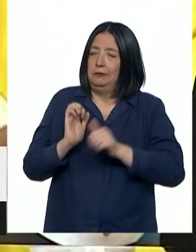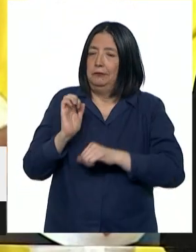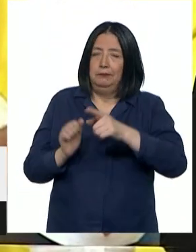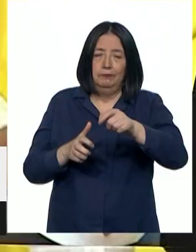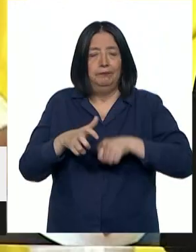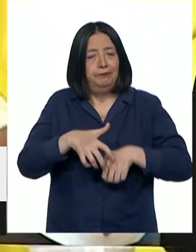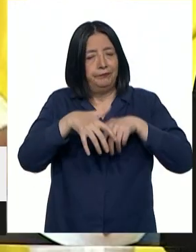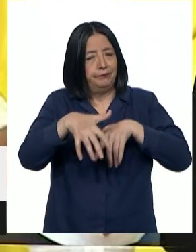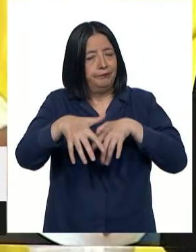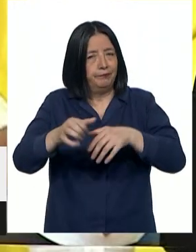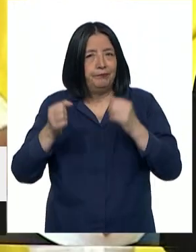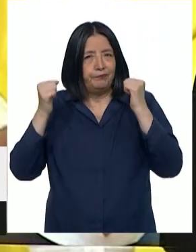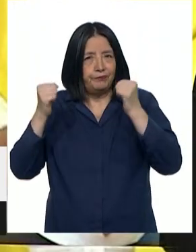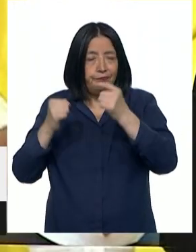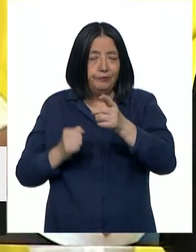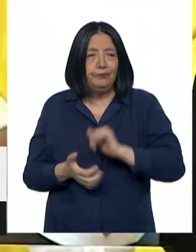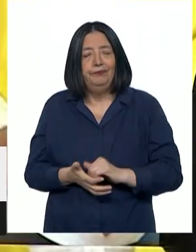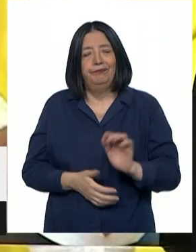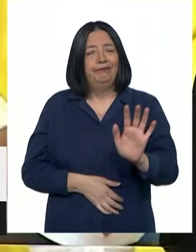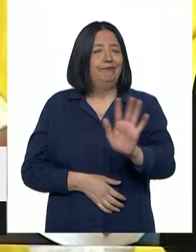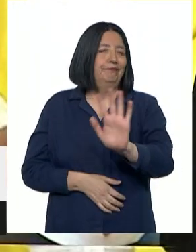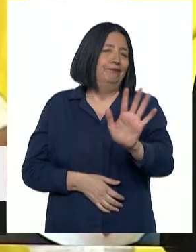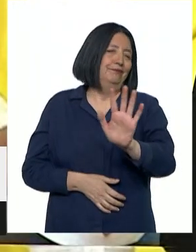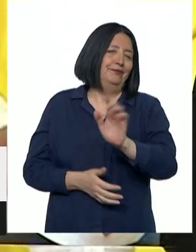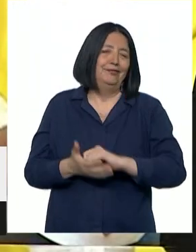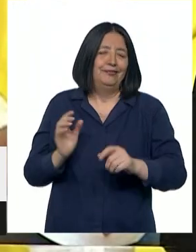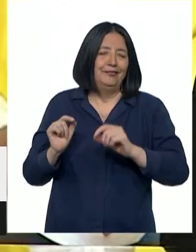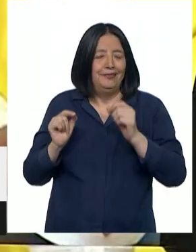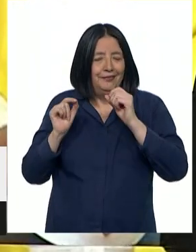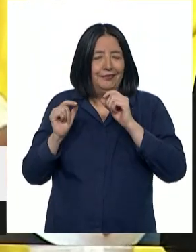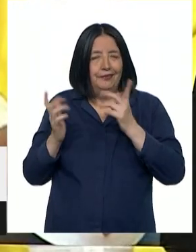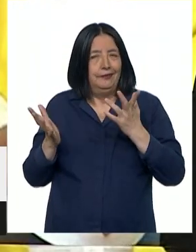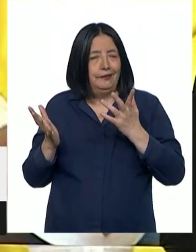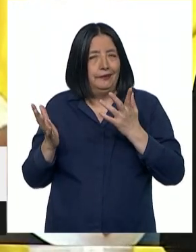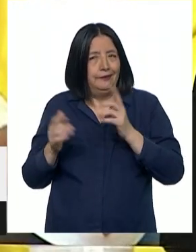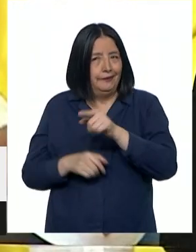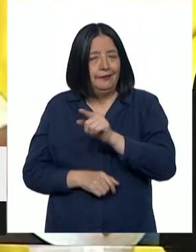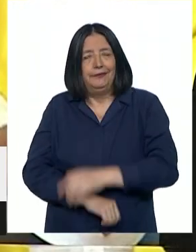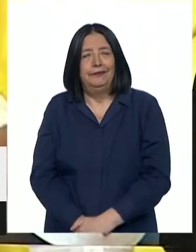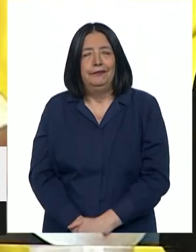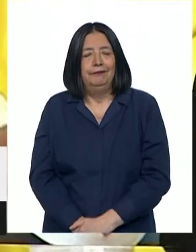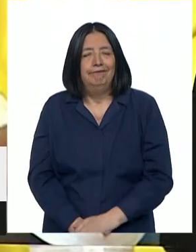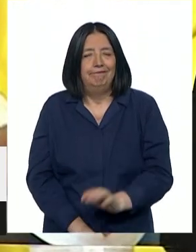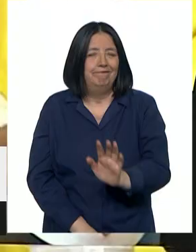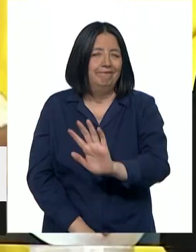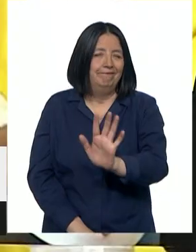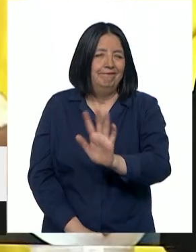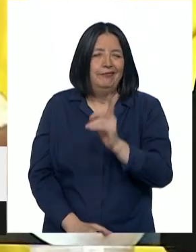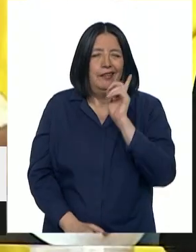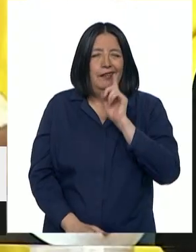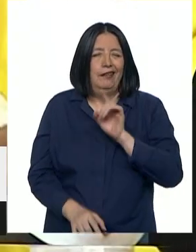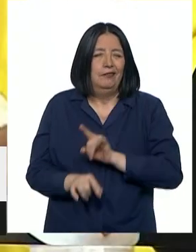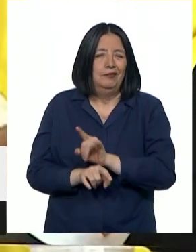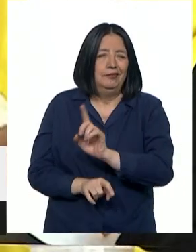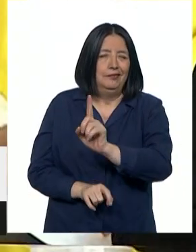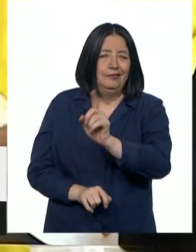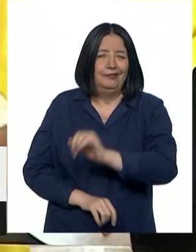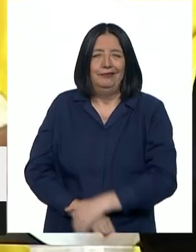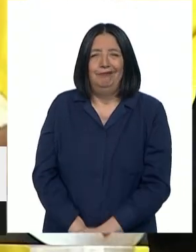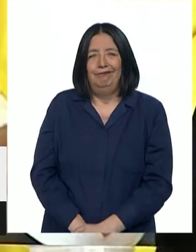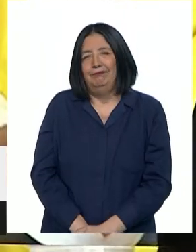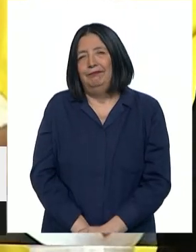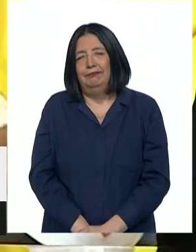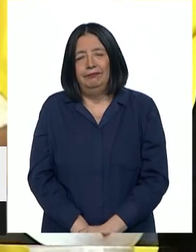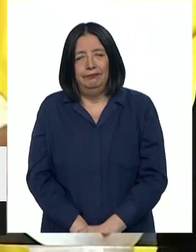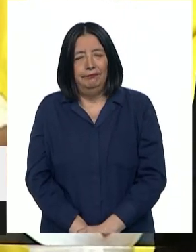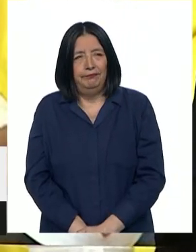que marchan, que no se dejen sorprender, que no se dejen engañar.